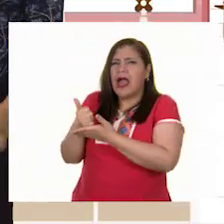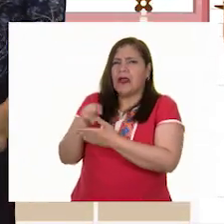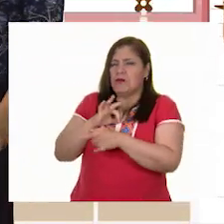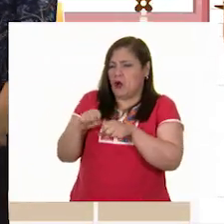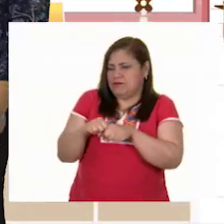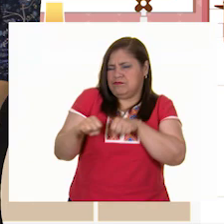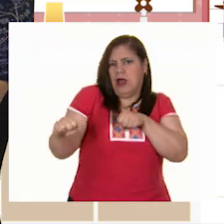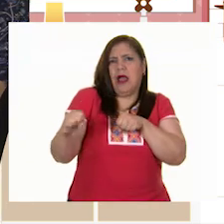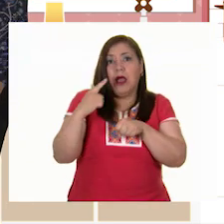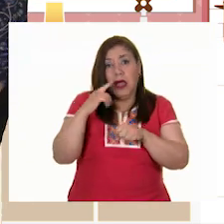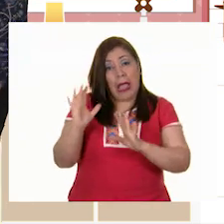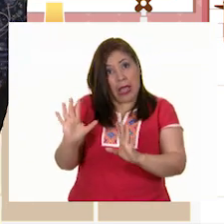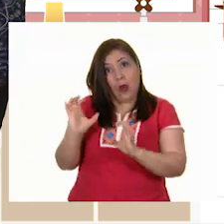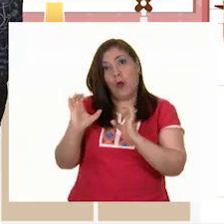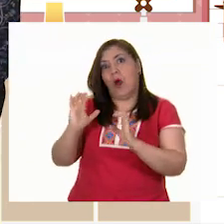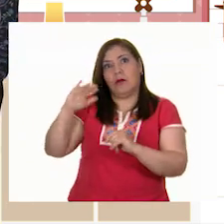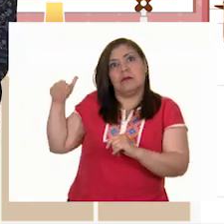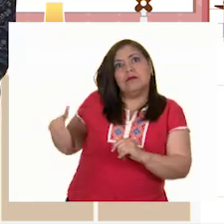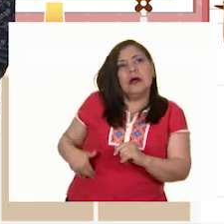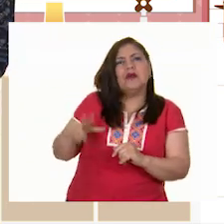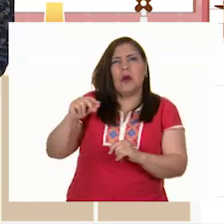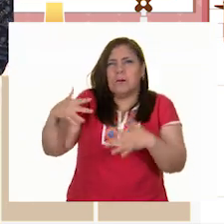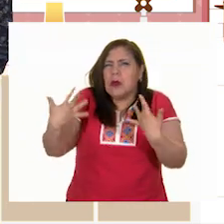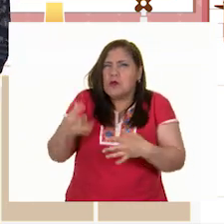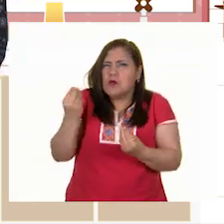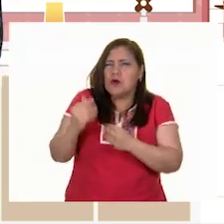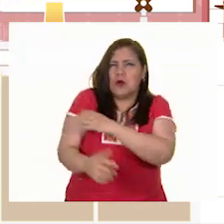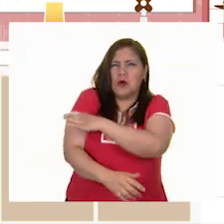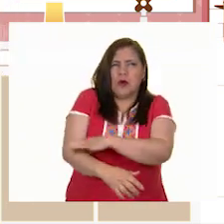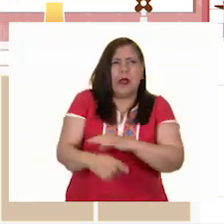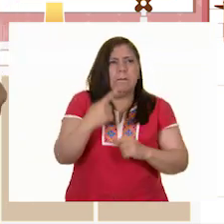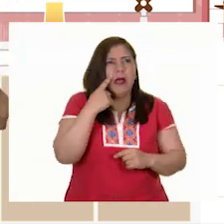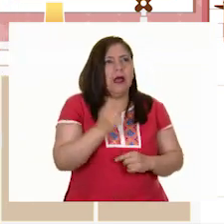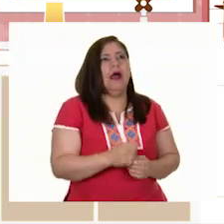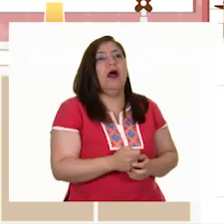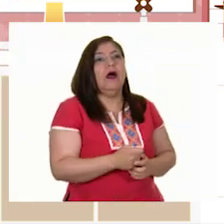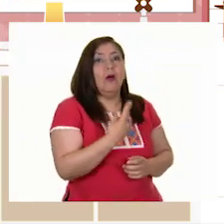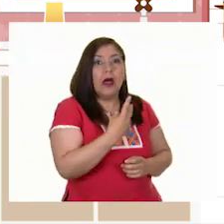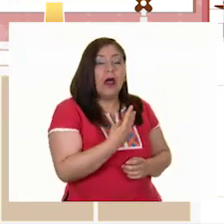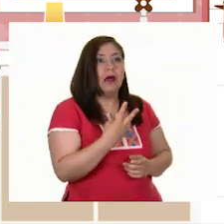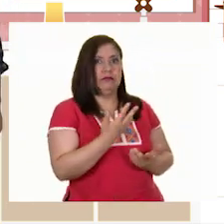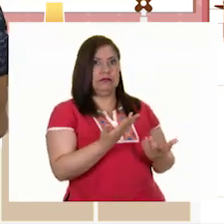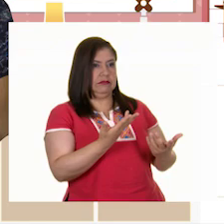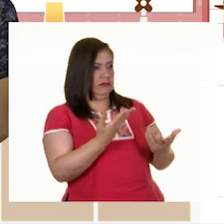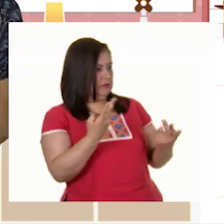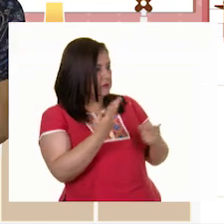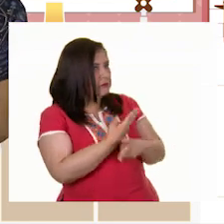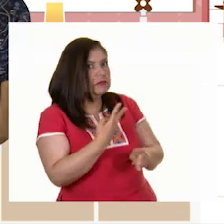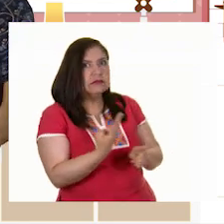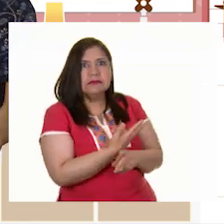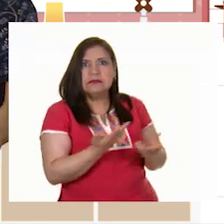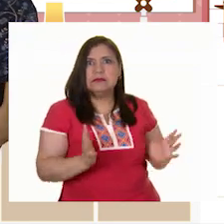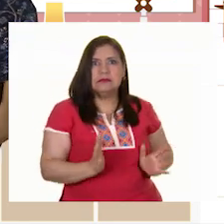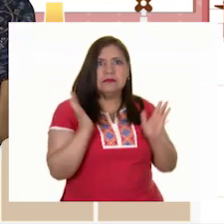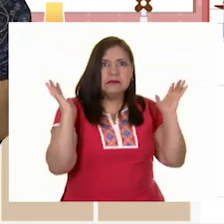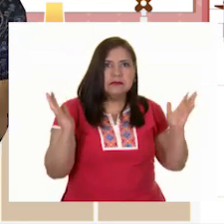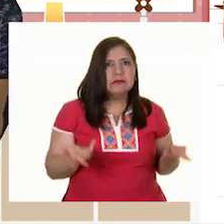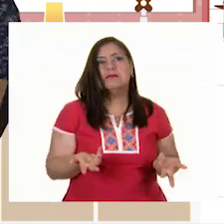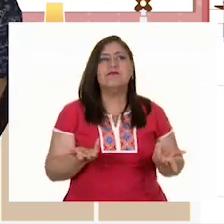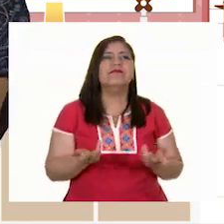el brazo? No me vayas a lastimar, ¿eh? Porque me duele mucho. Sí, sí, una, sí. Dos. ¡Ay! ¿Qué te pasa? ¿Qué te pasa?